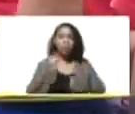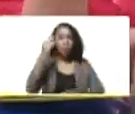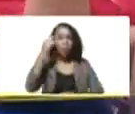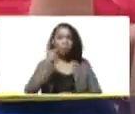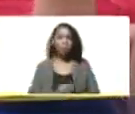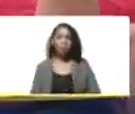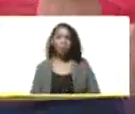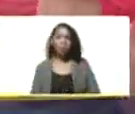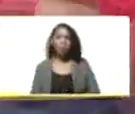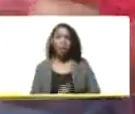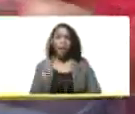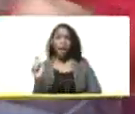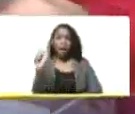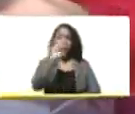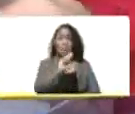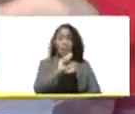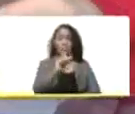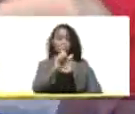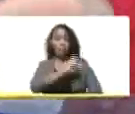y en el mes de enero